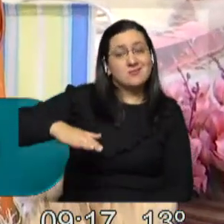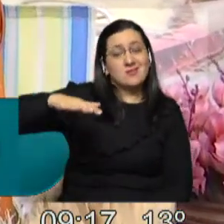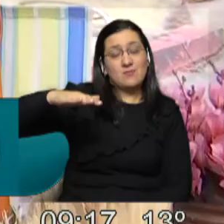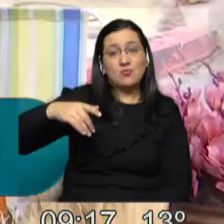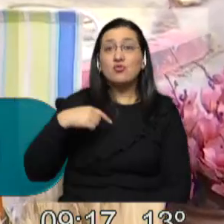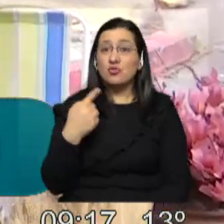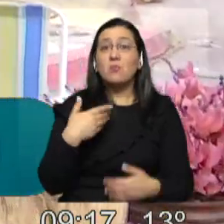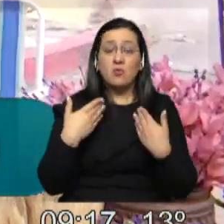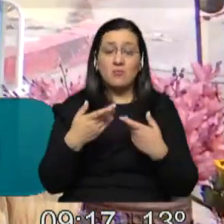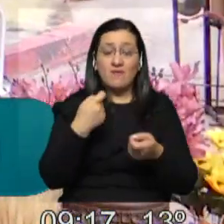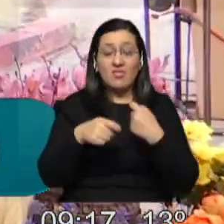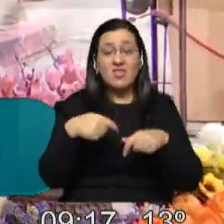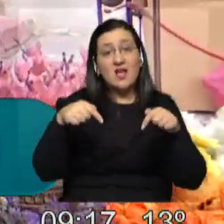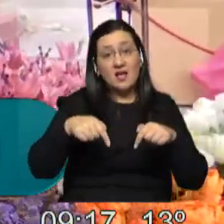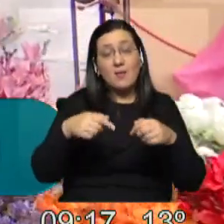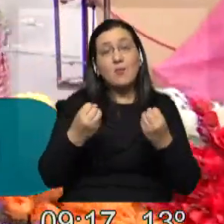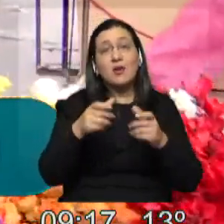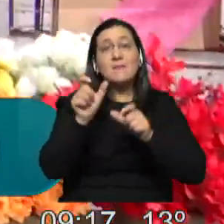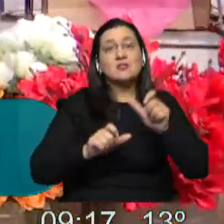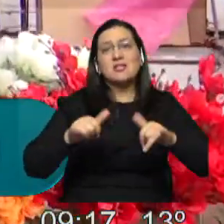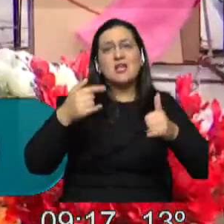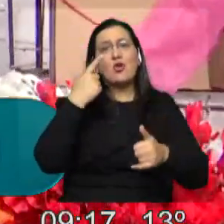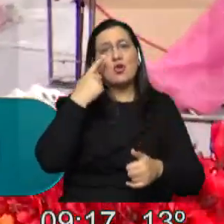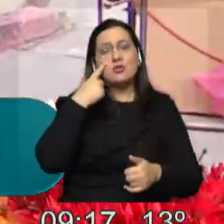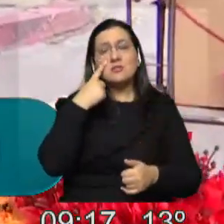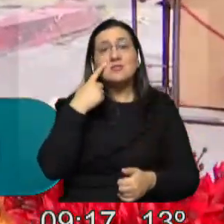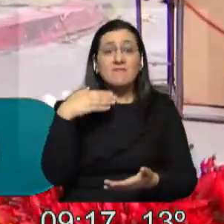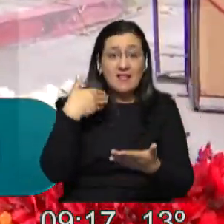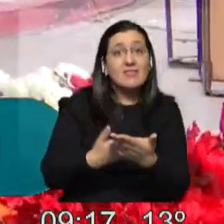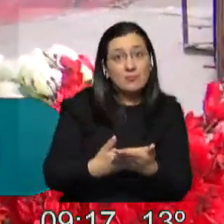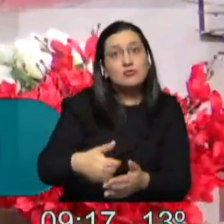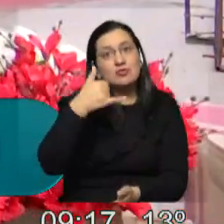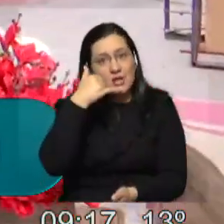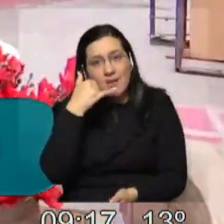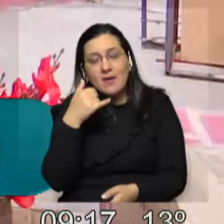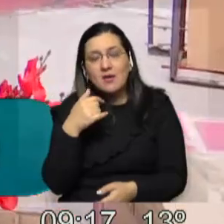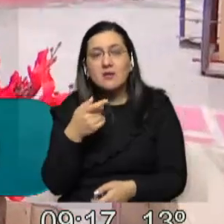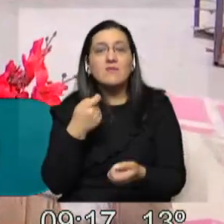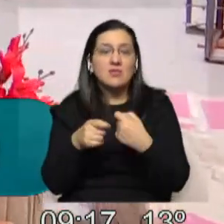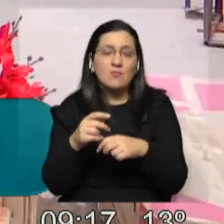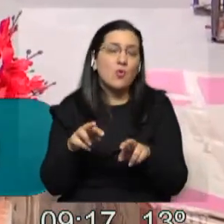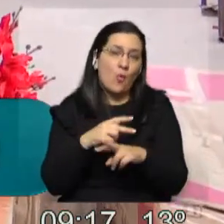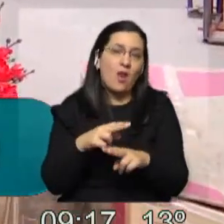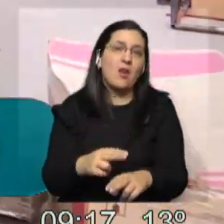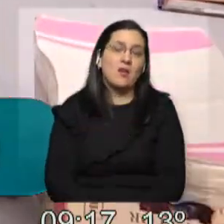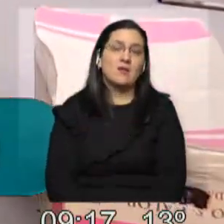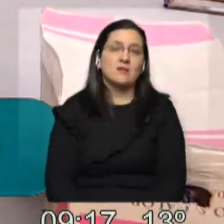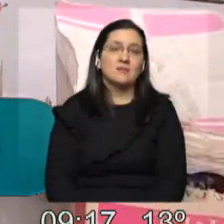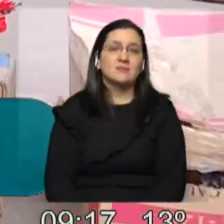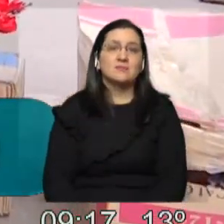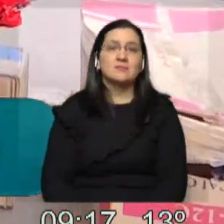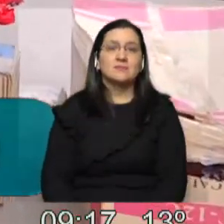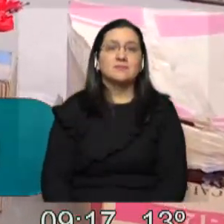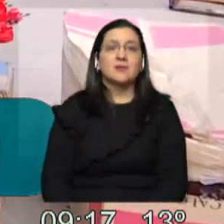podemos vender acá porque hace muchos años que la gente nos conoce. Aunque faltemos, nos llaman. Y igual, digo, la pateamos. Como decimos, pateamos el tablero